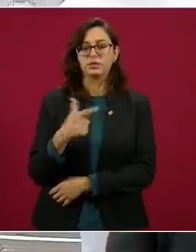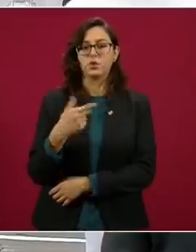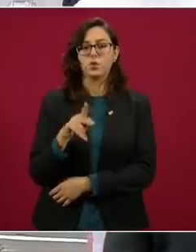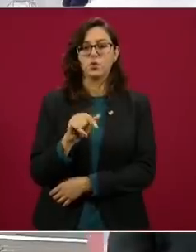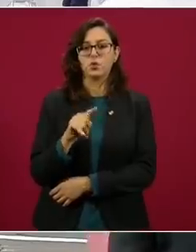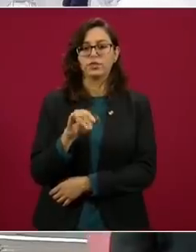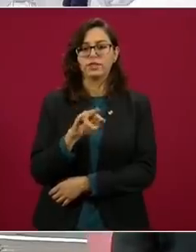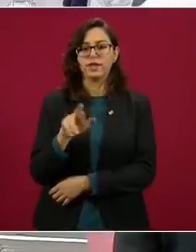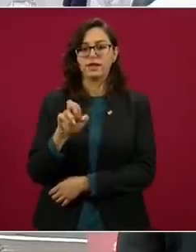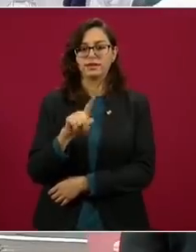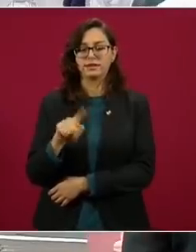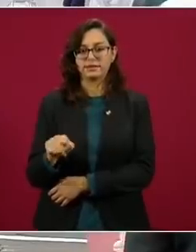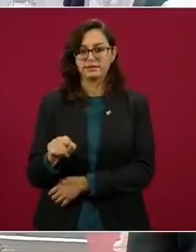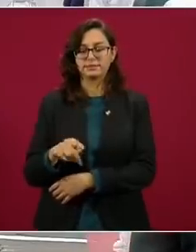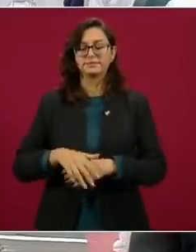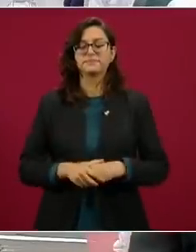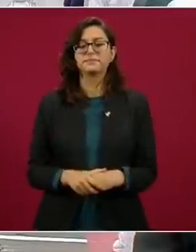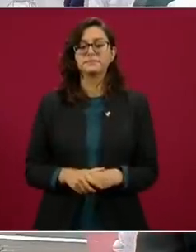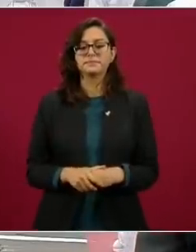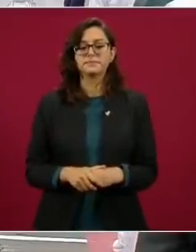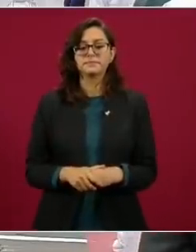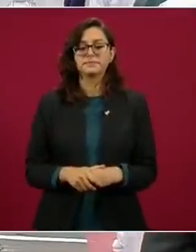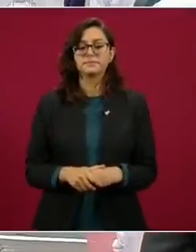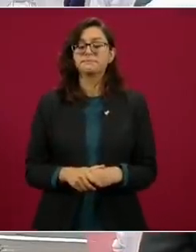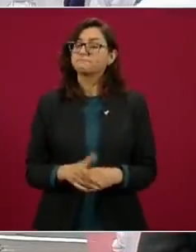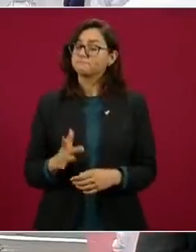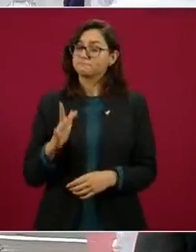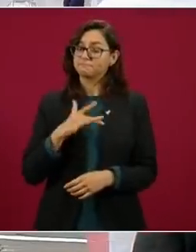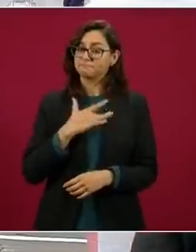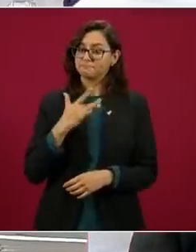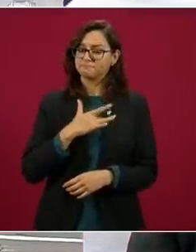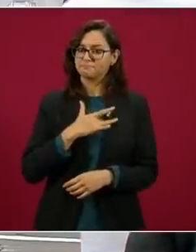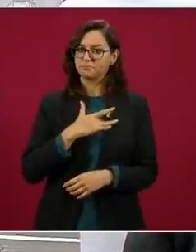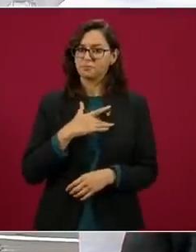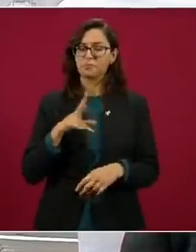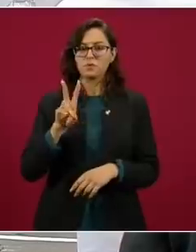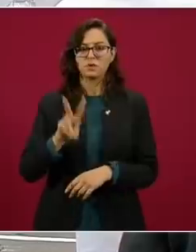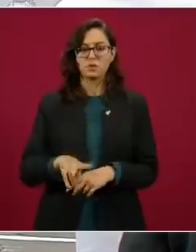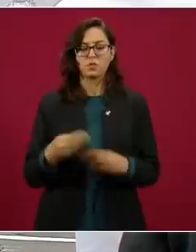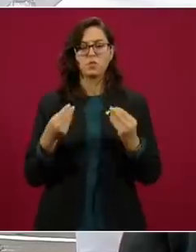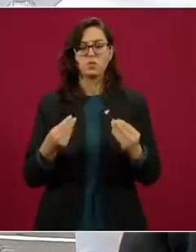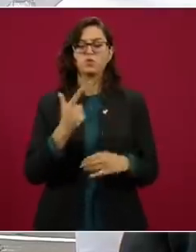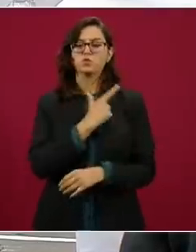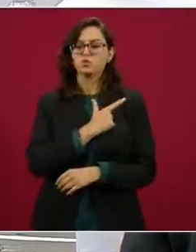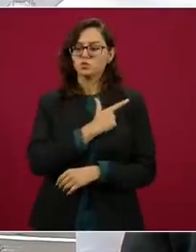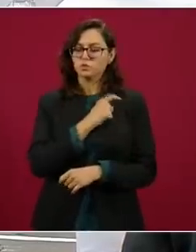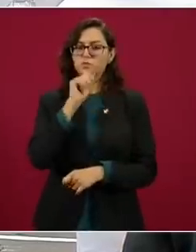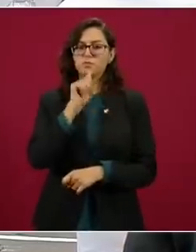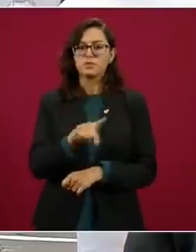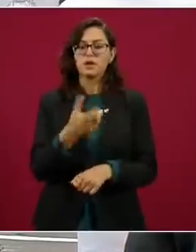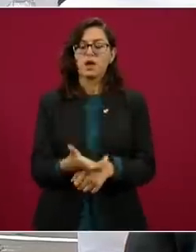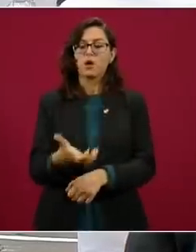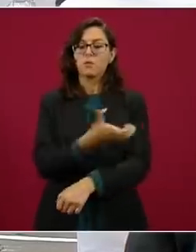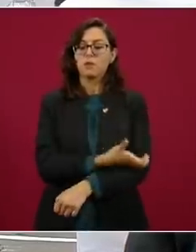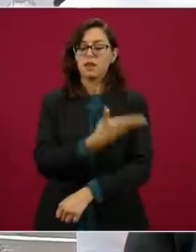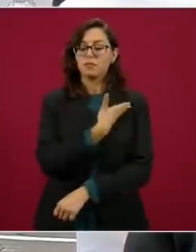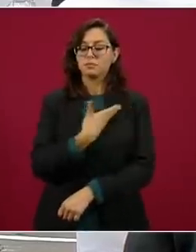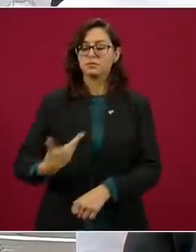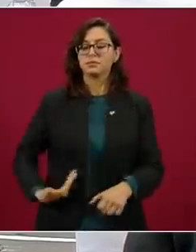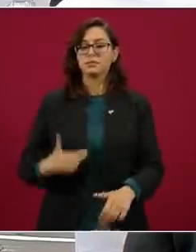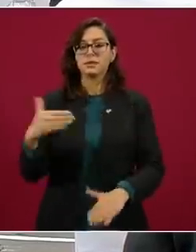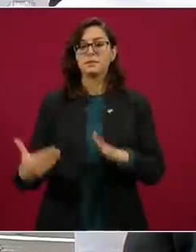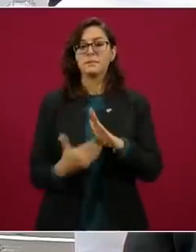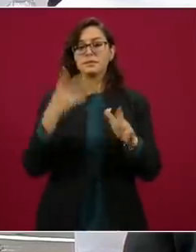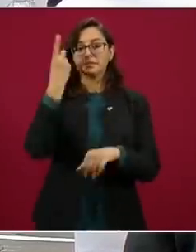me da mucho gusto que nos acompañen la presidenta de la mesa directiva de la cámara de